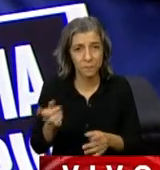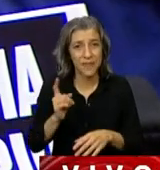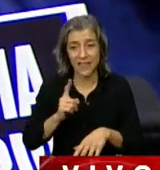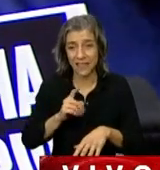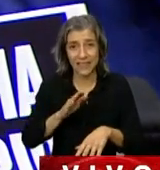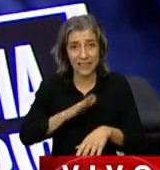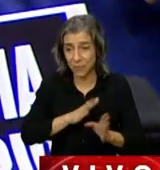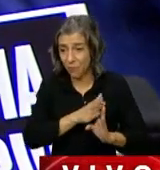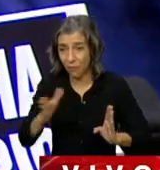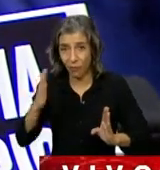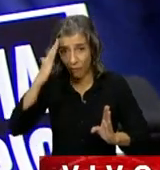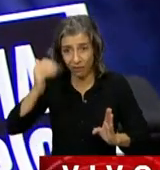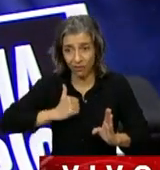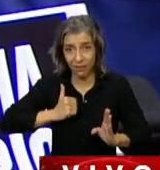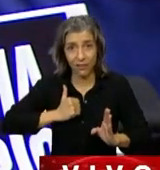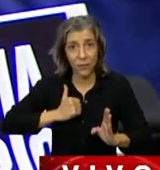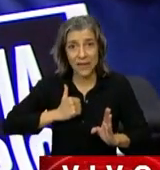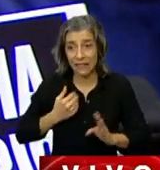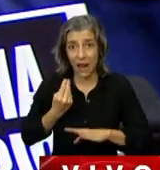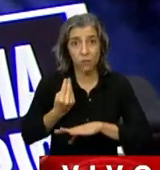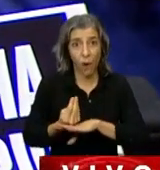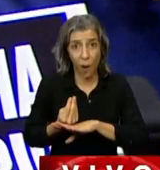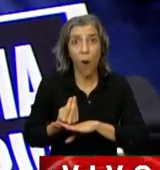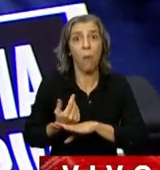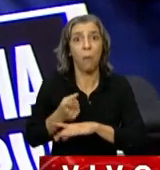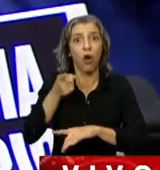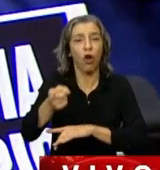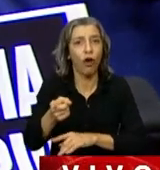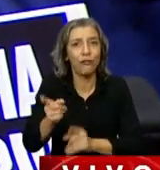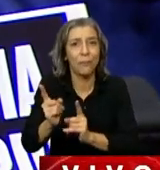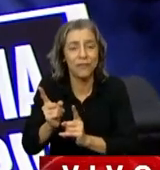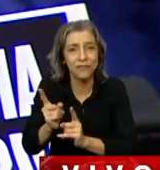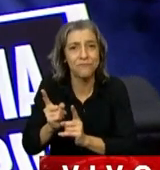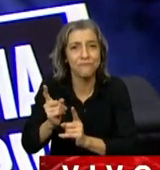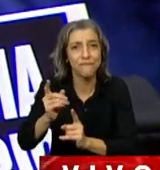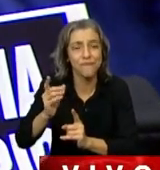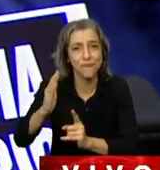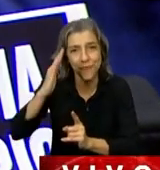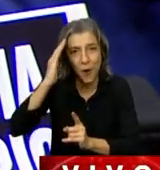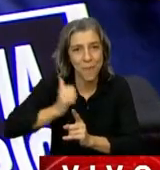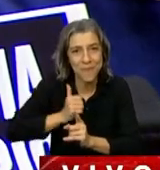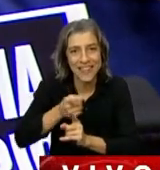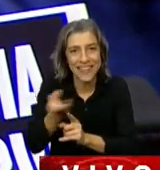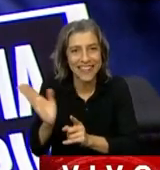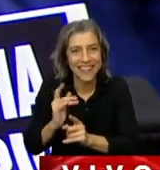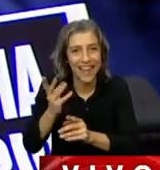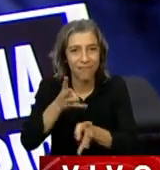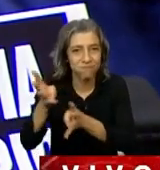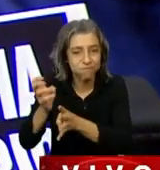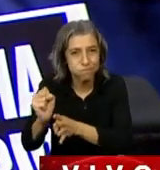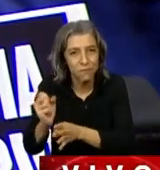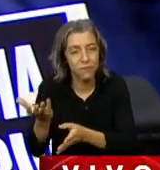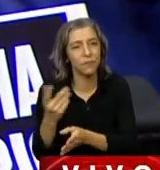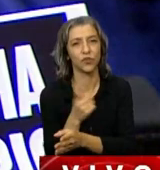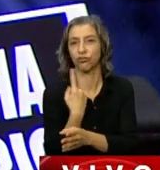en las propias islas. Temas que tienen que seguir desenvolviéndose a fondo y forman parte de nuestra memoria.